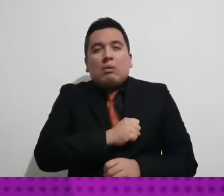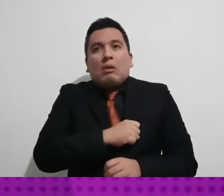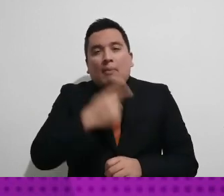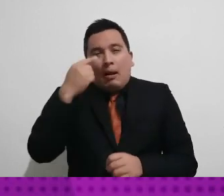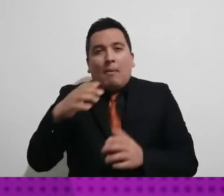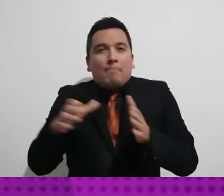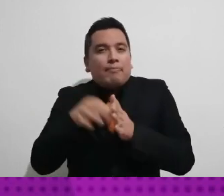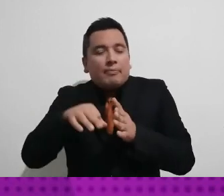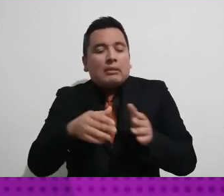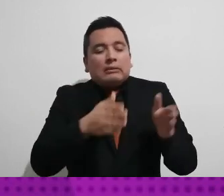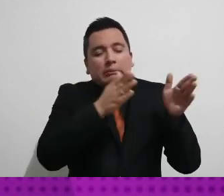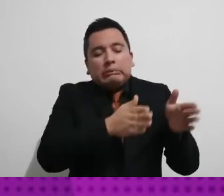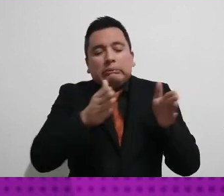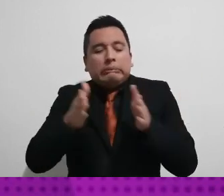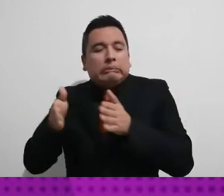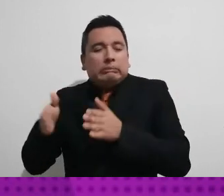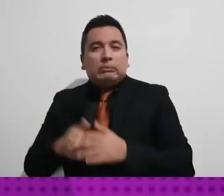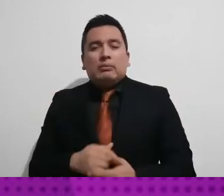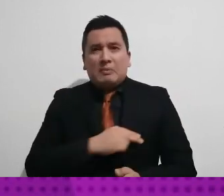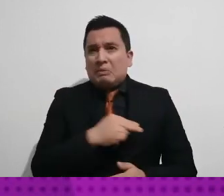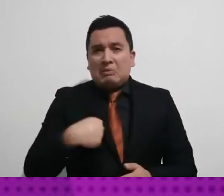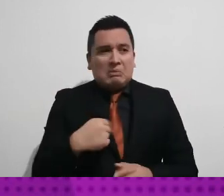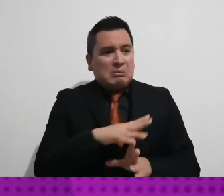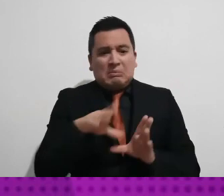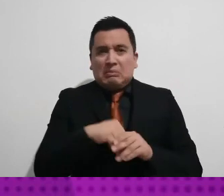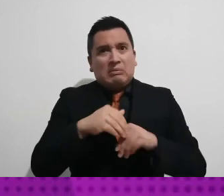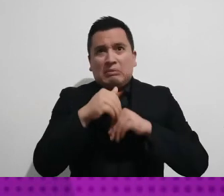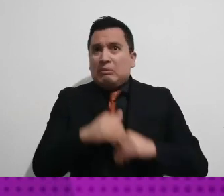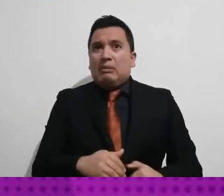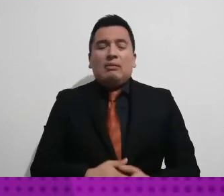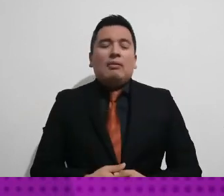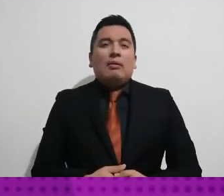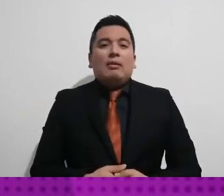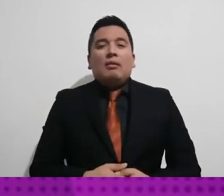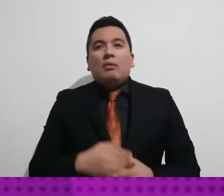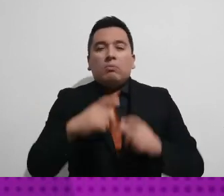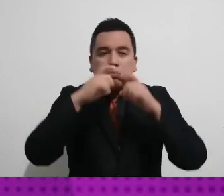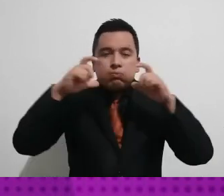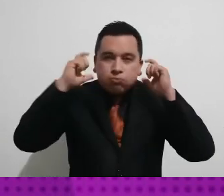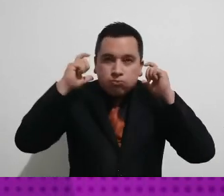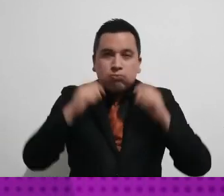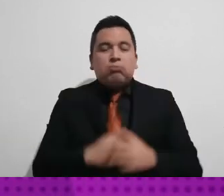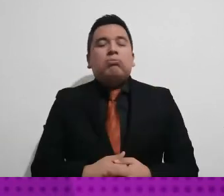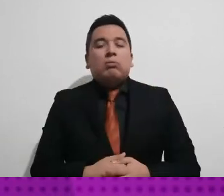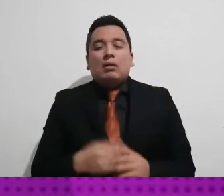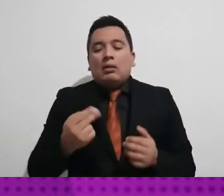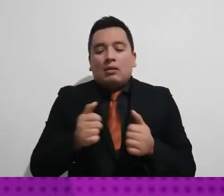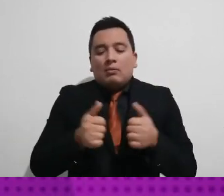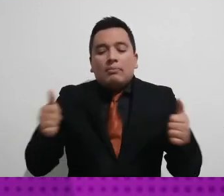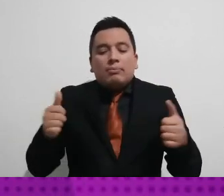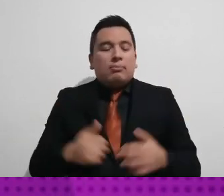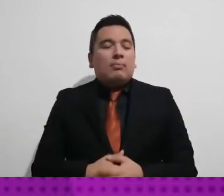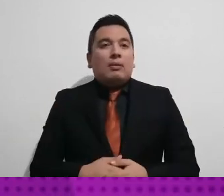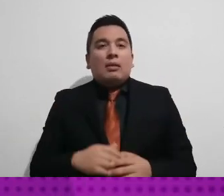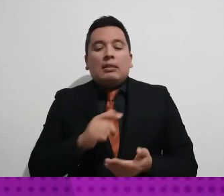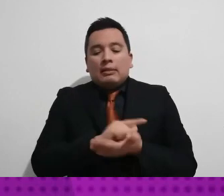las etapas del proceso electoral. Fuimos muy rigurosos en ese sentido. El uso de cubrebocas, la sana